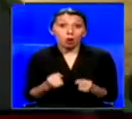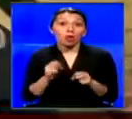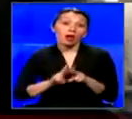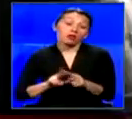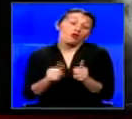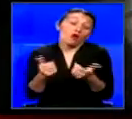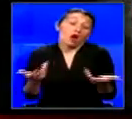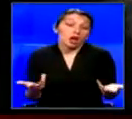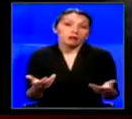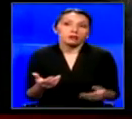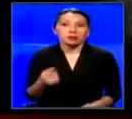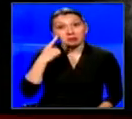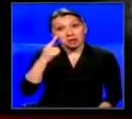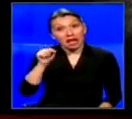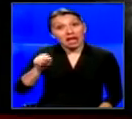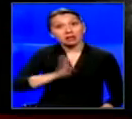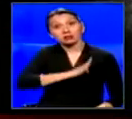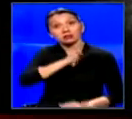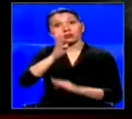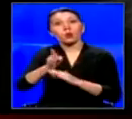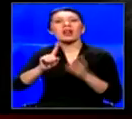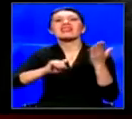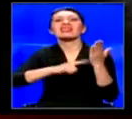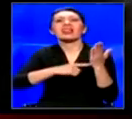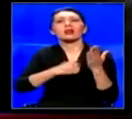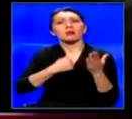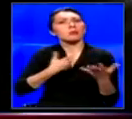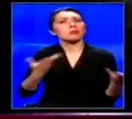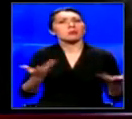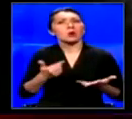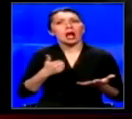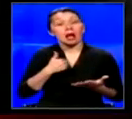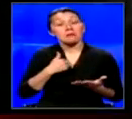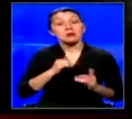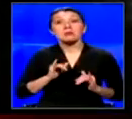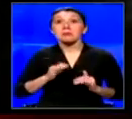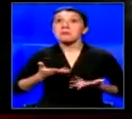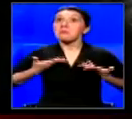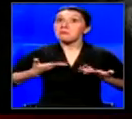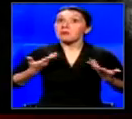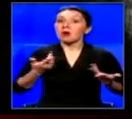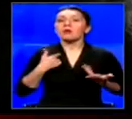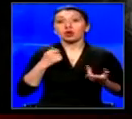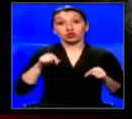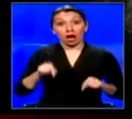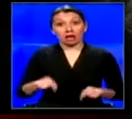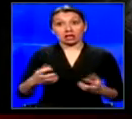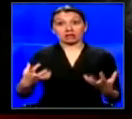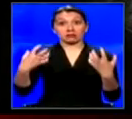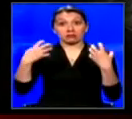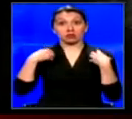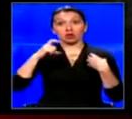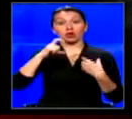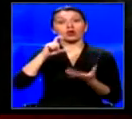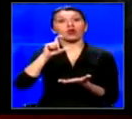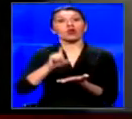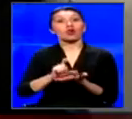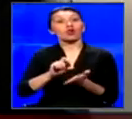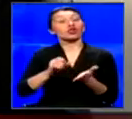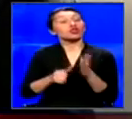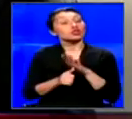bueno. Mira, esta gira es una gira técnica. ¿Y por qué a mí me entusiasmó? Porque yo en este cargo de concejal yo necesito